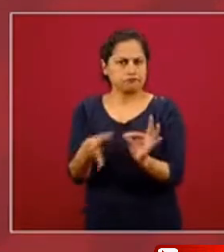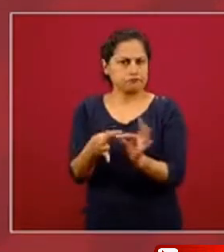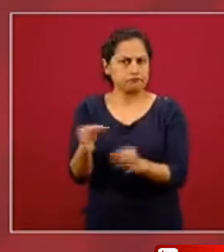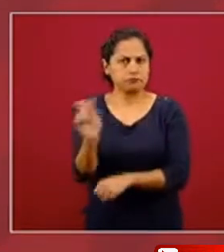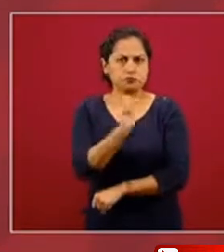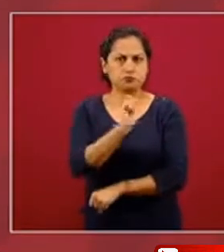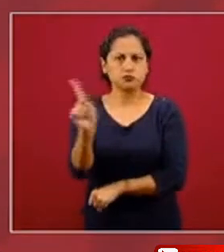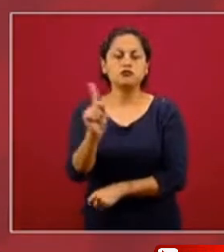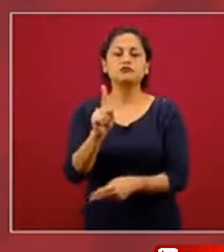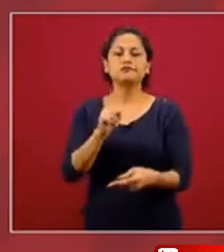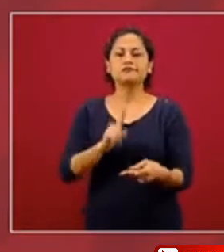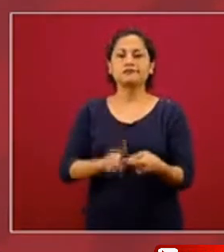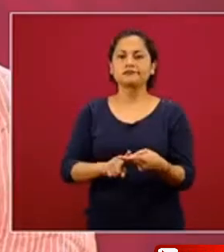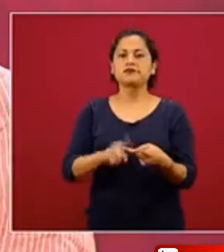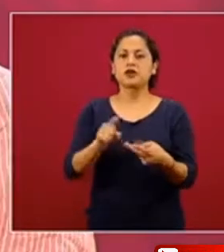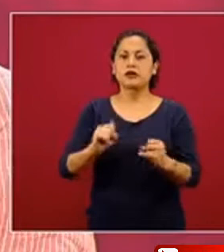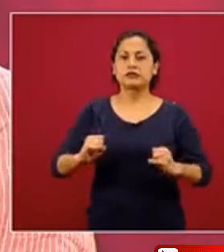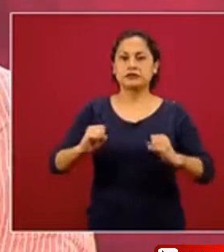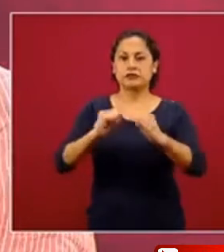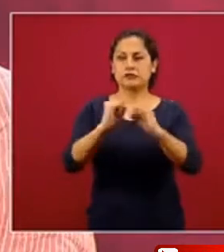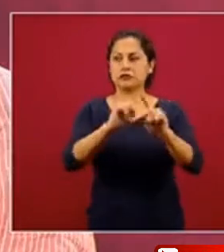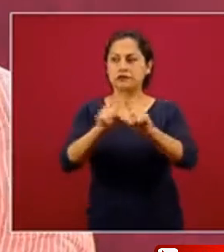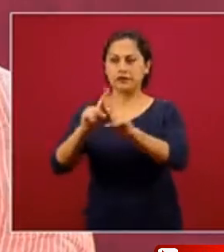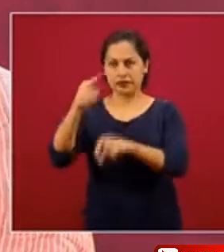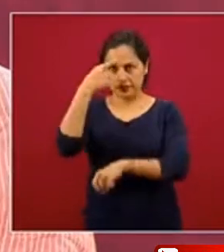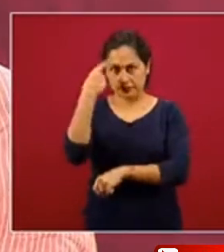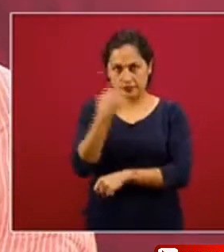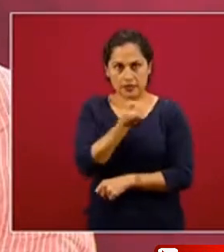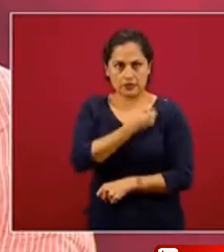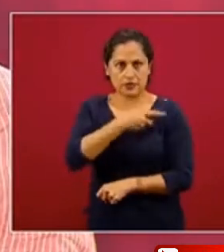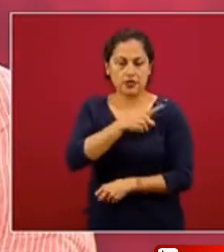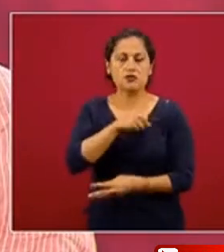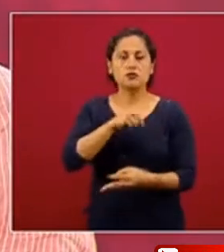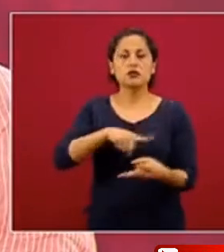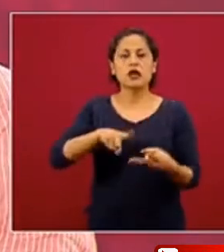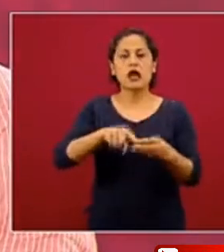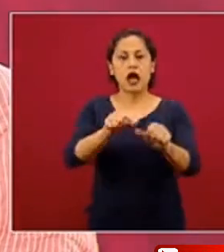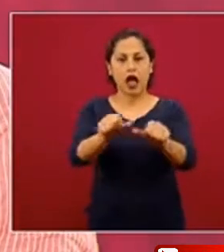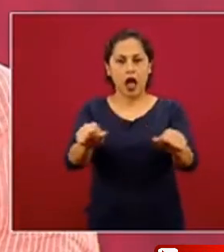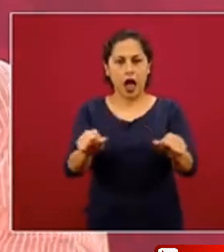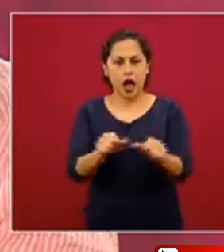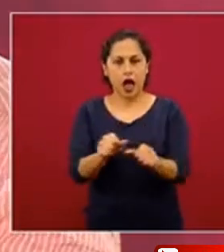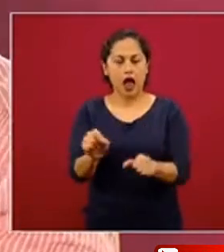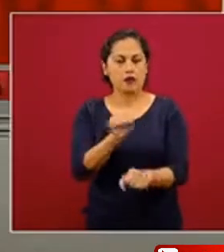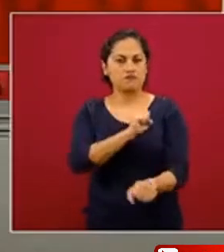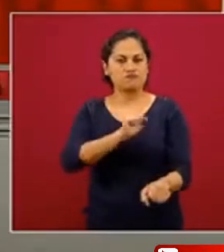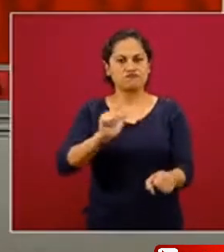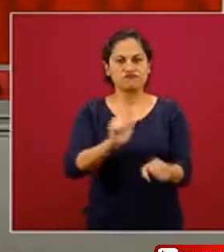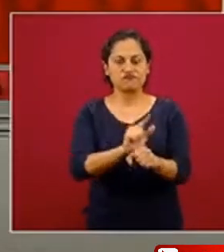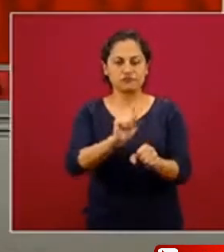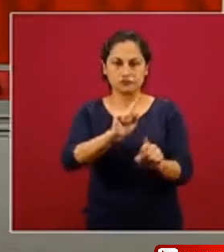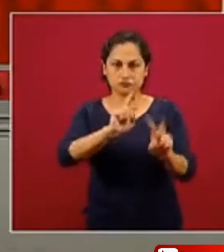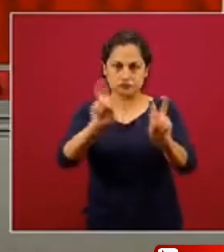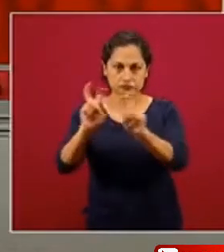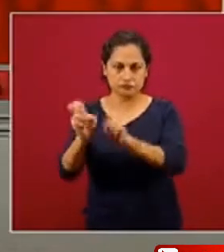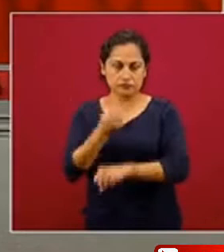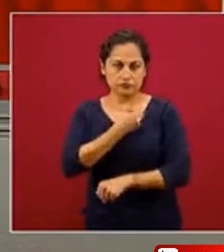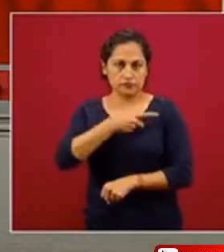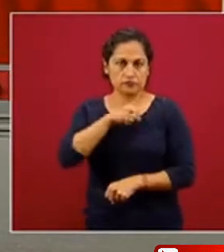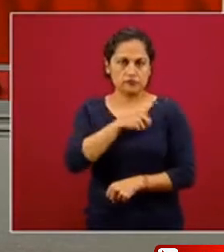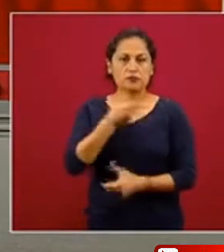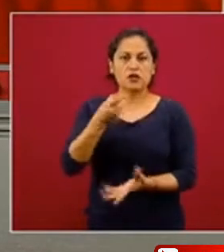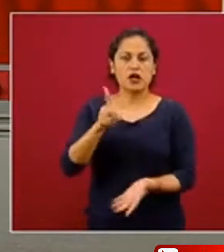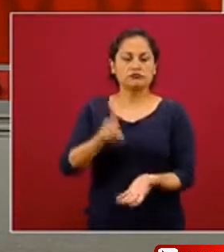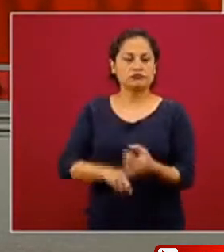tenemos institutos nacionales de salud, tenemos unidades médicas de alta especialidad en las instituciones nacionales de seguridad